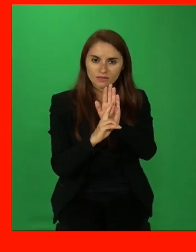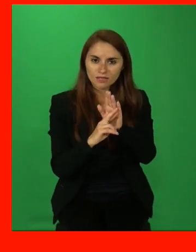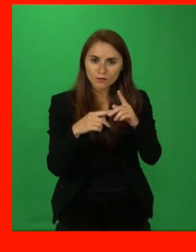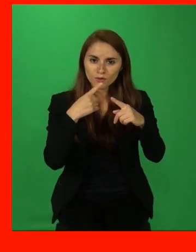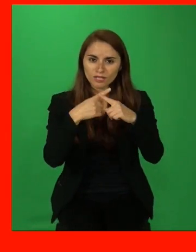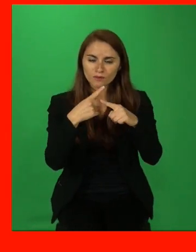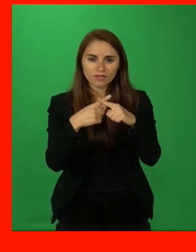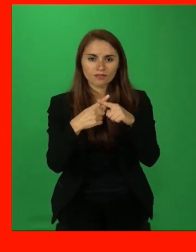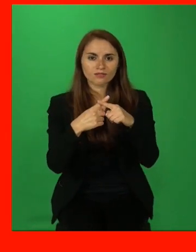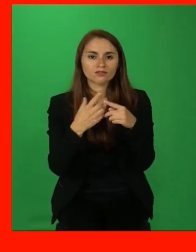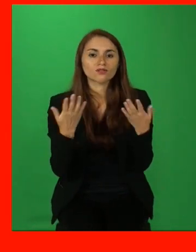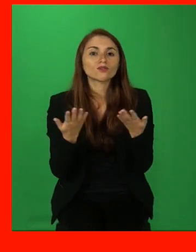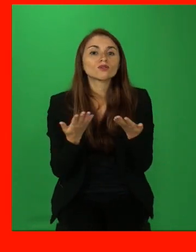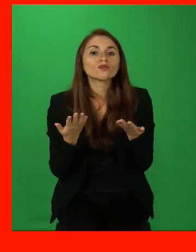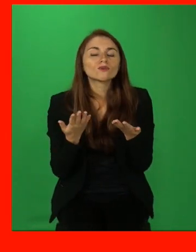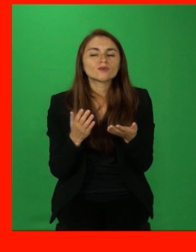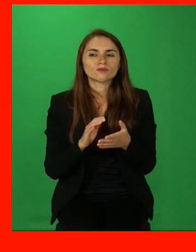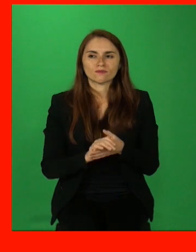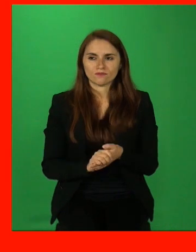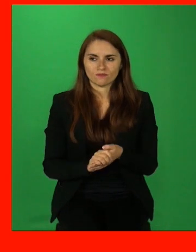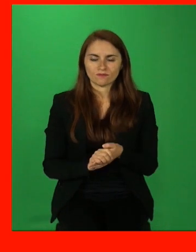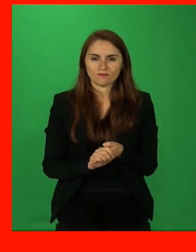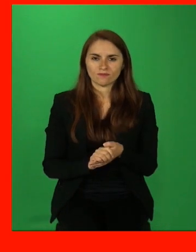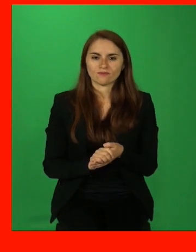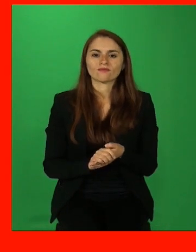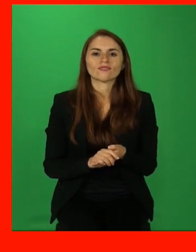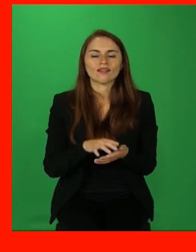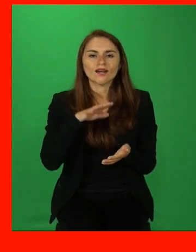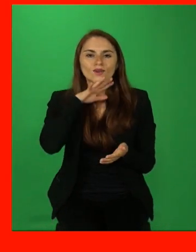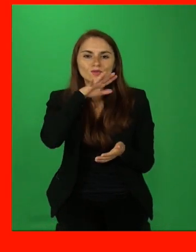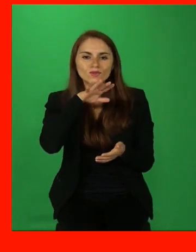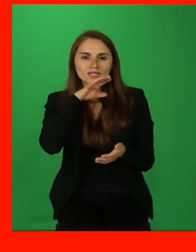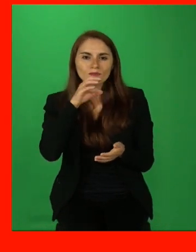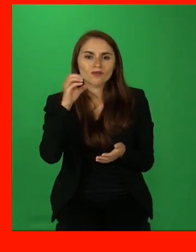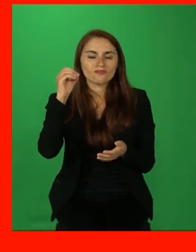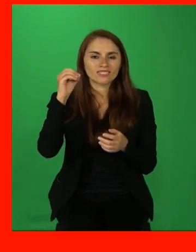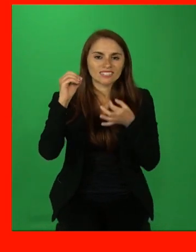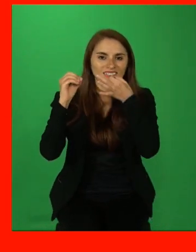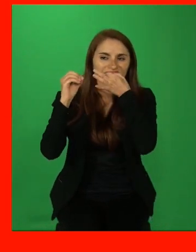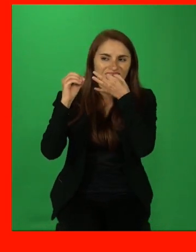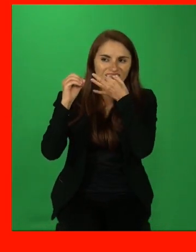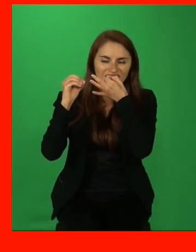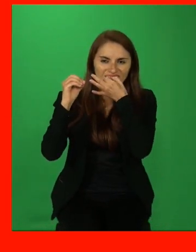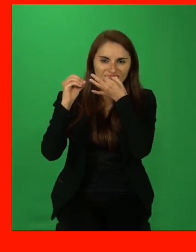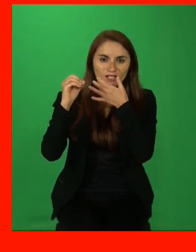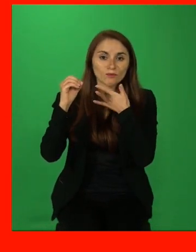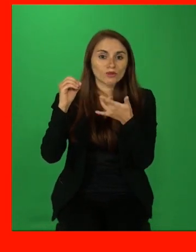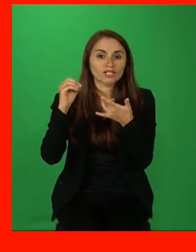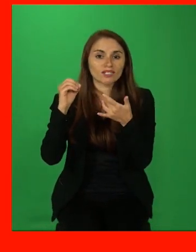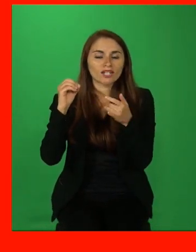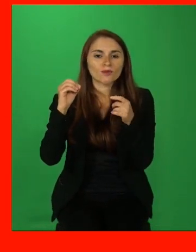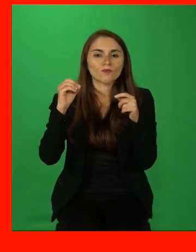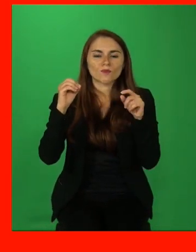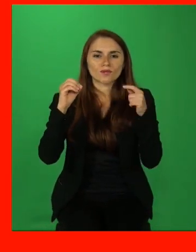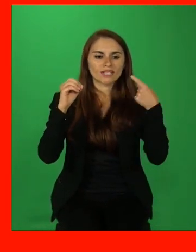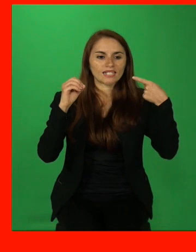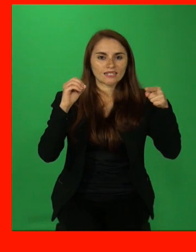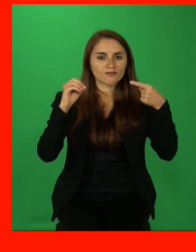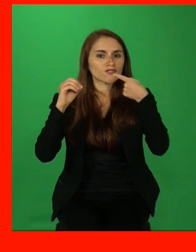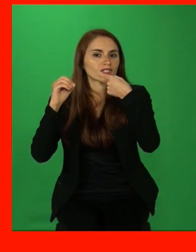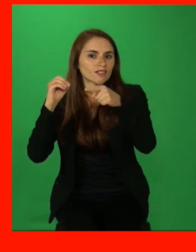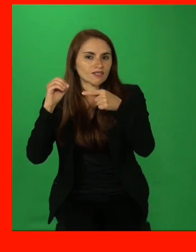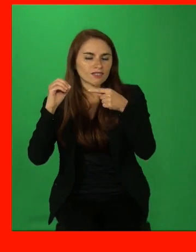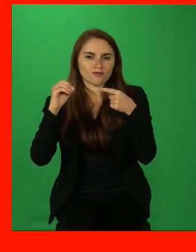multiplicación lo que íbamos a hacer era usar la ficha verde usábamos la ficha verde cada vez que